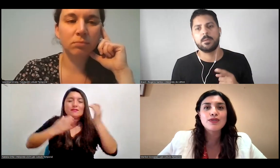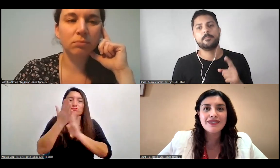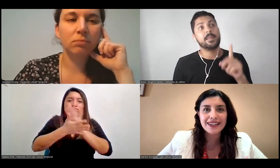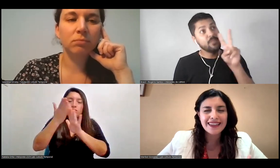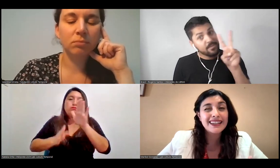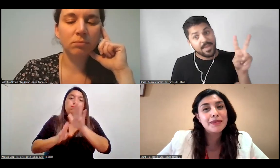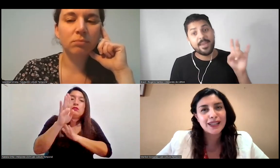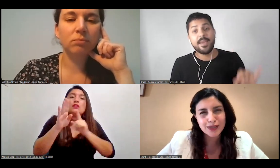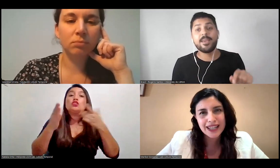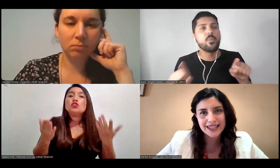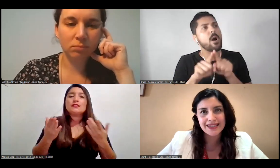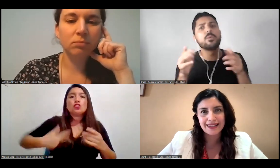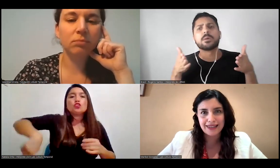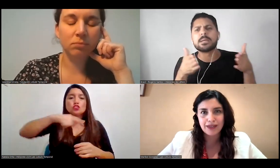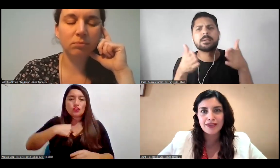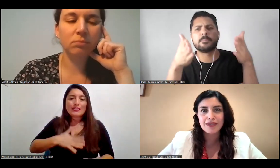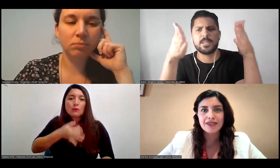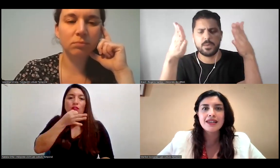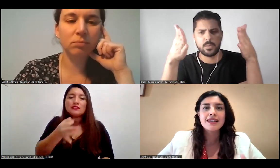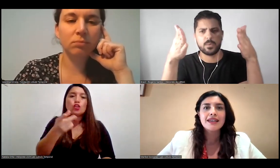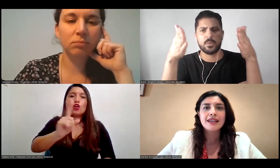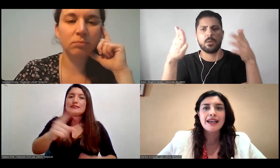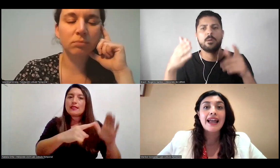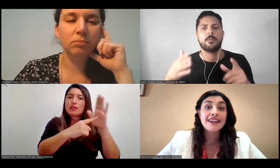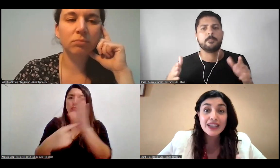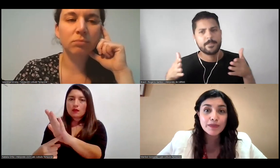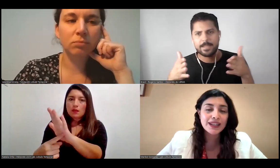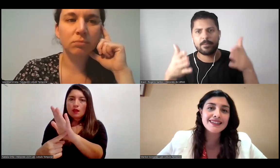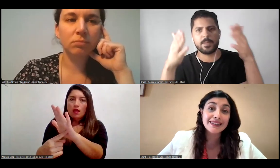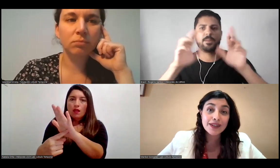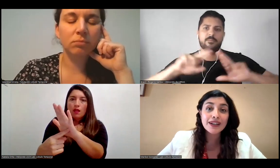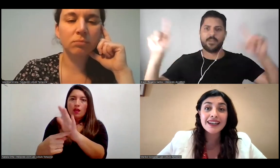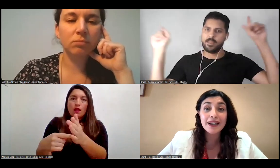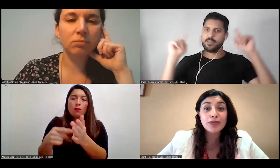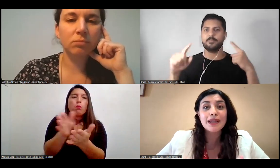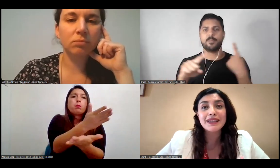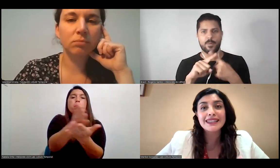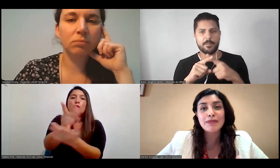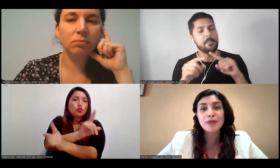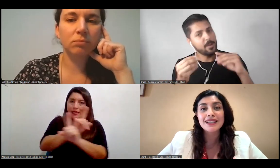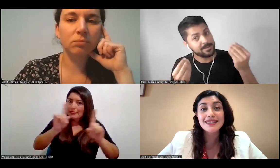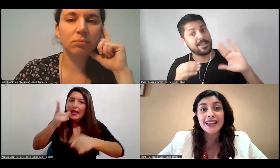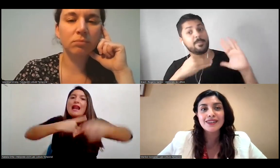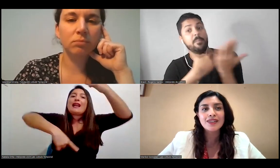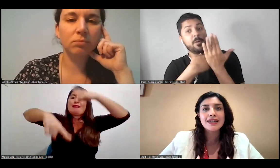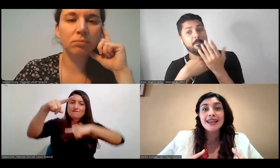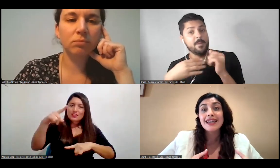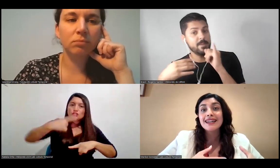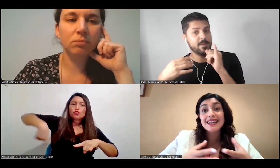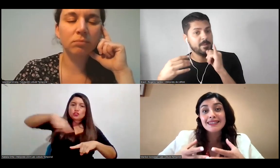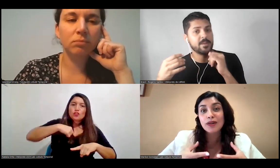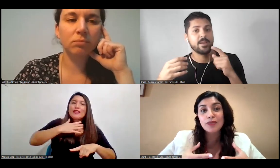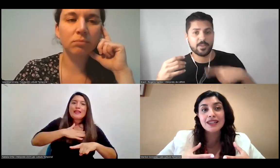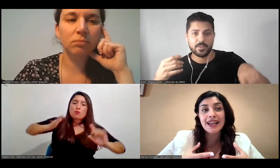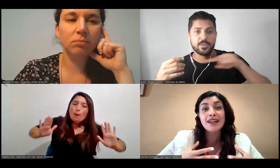vía exclusiva ni discriminatoria en ese sentido, ¿no? Al revés, porque el sentido que justamente estamos potenciando es